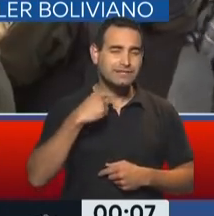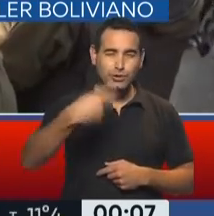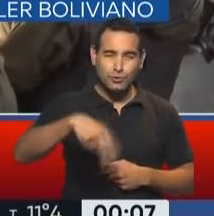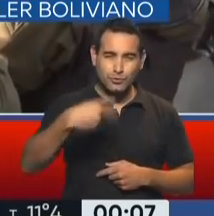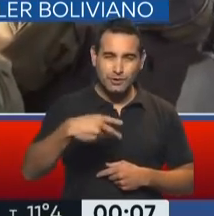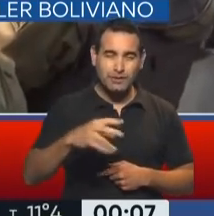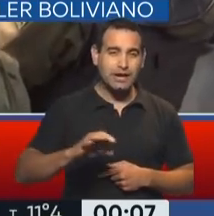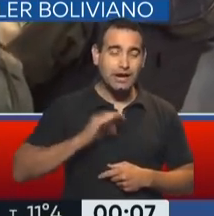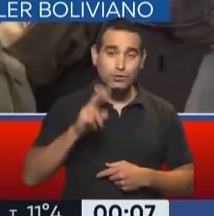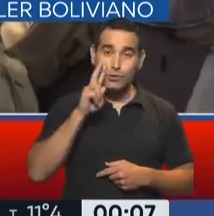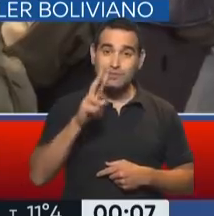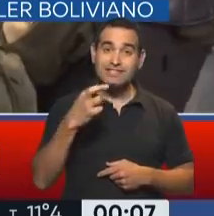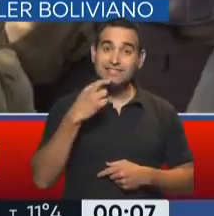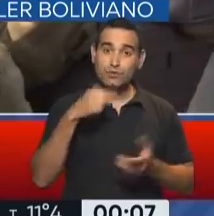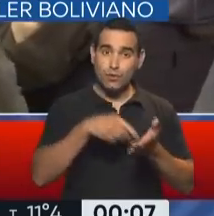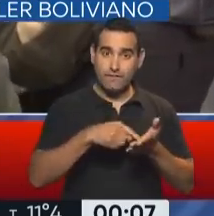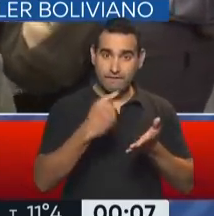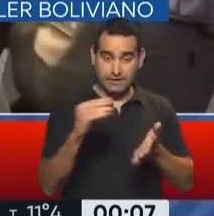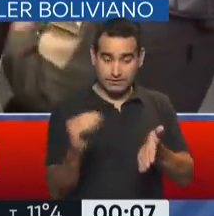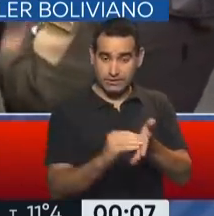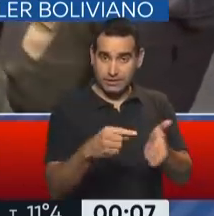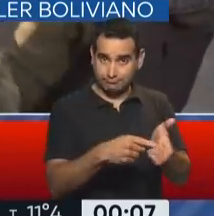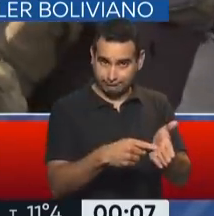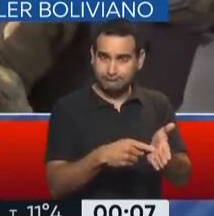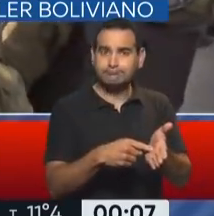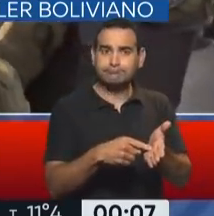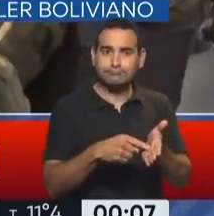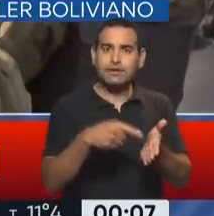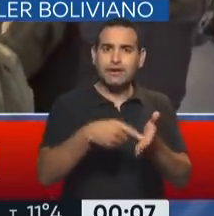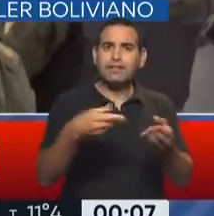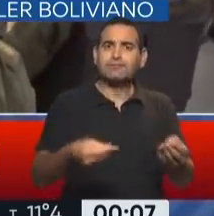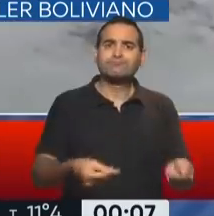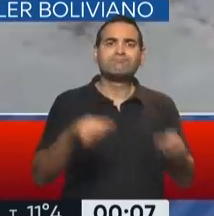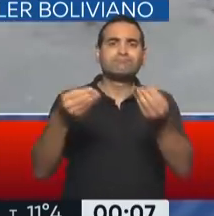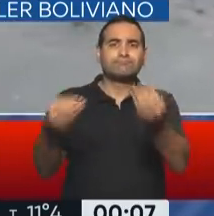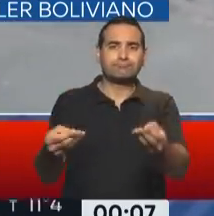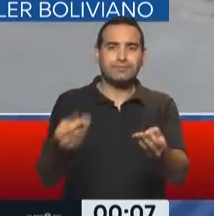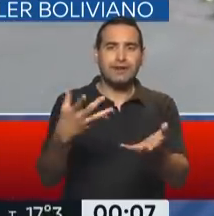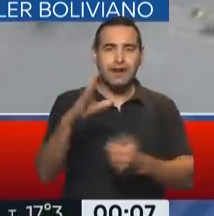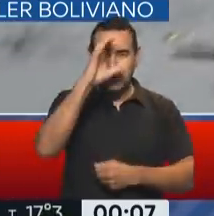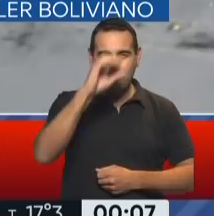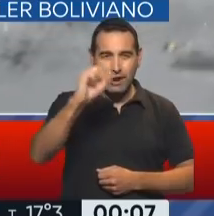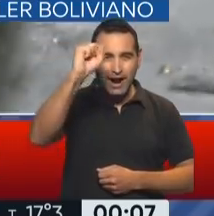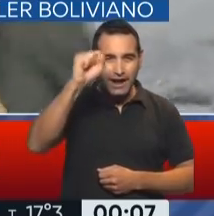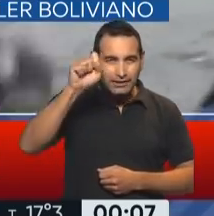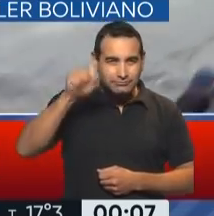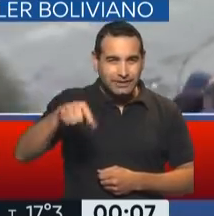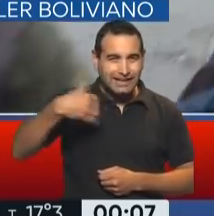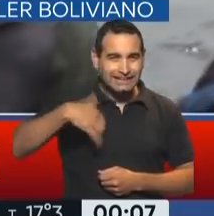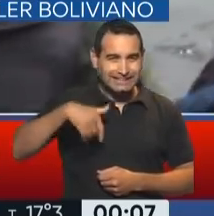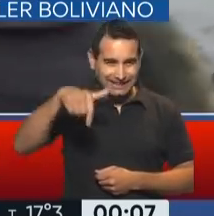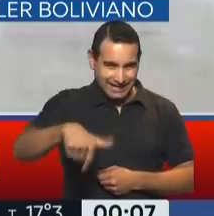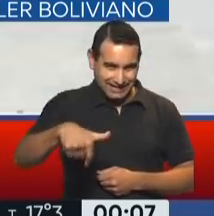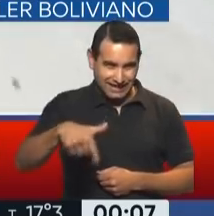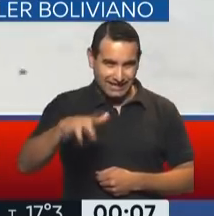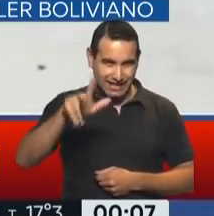de 2019, está fechada esta nota, y fue entregada en la Embajada de Argentina, acá en